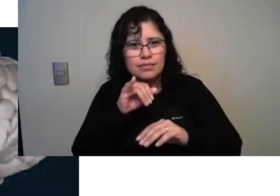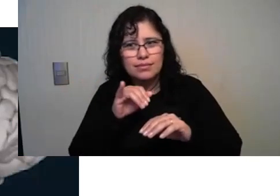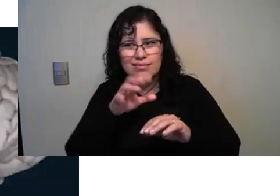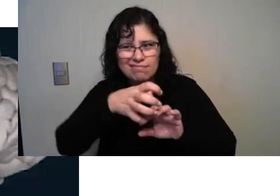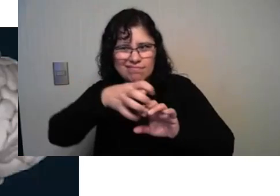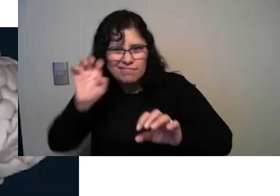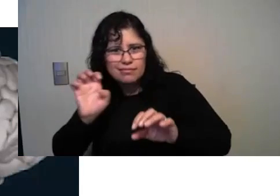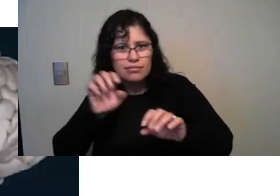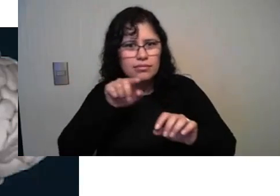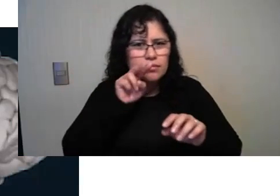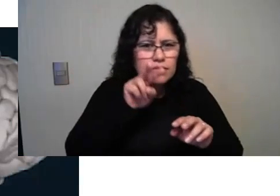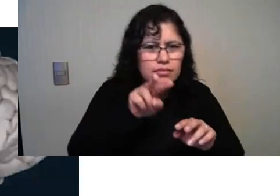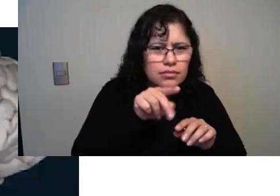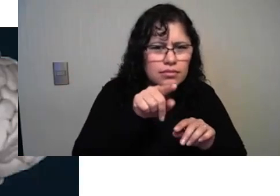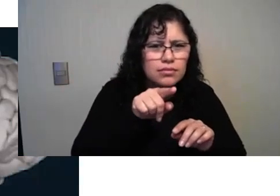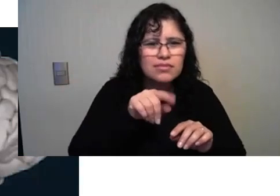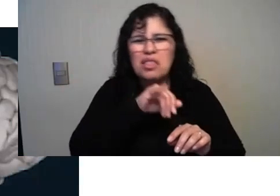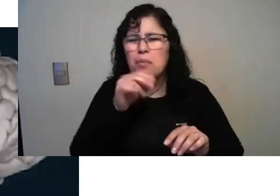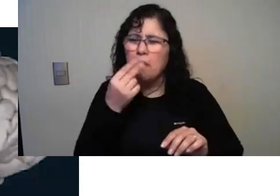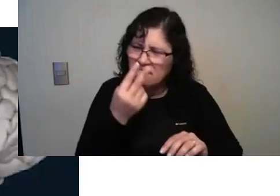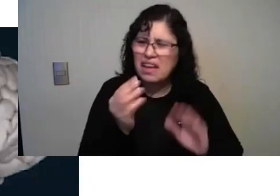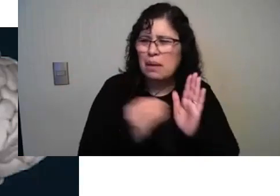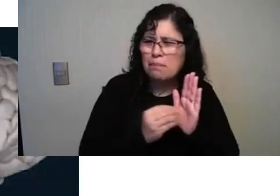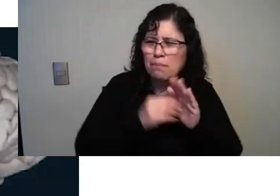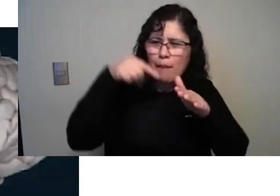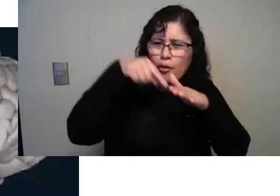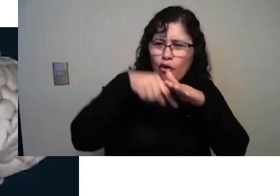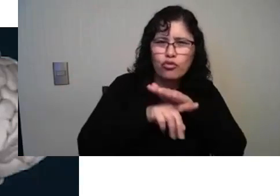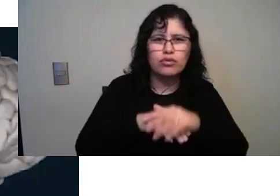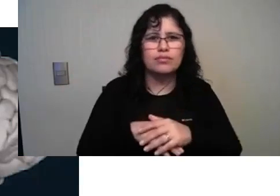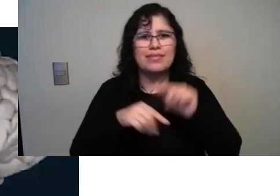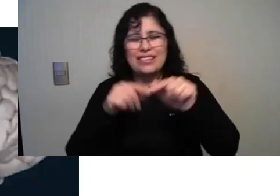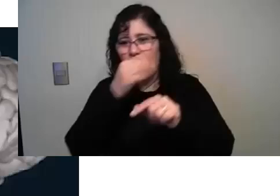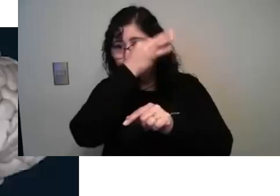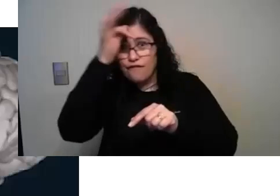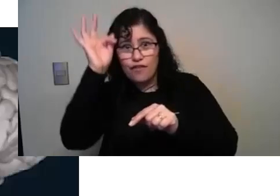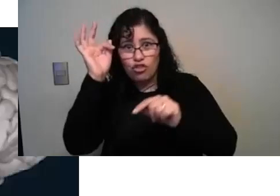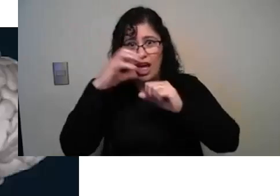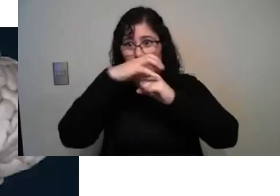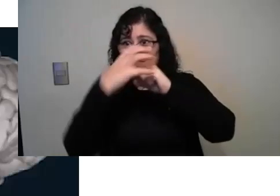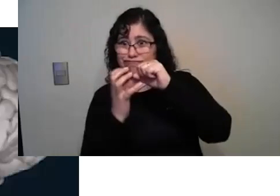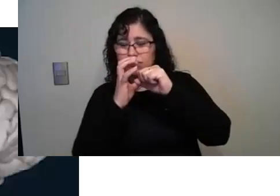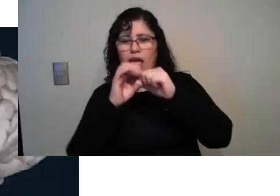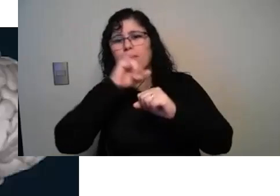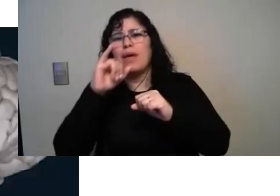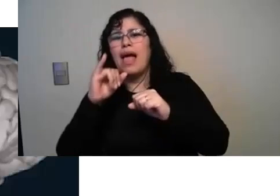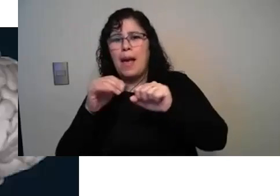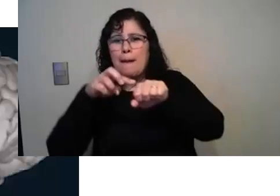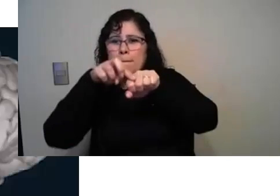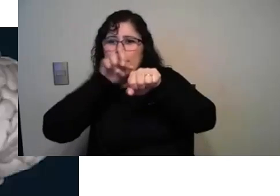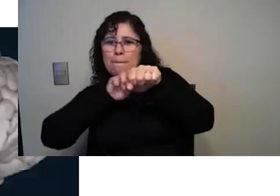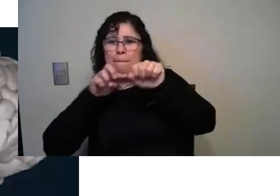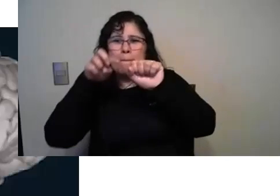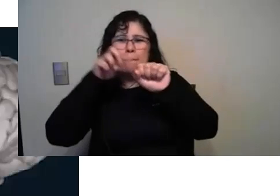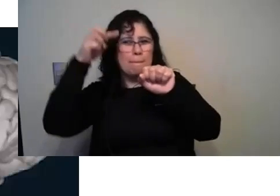a representar un poco más tarde. Bueno, este es el lóbulo frontal, luego le sigue el lóbulo parietal,